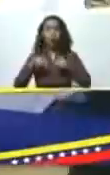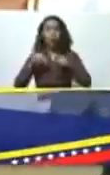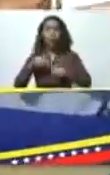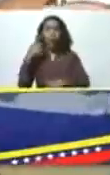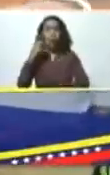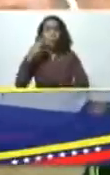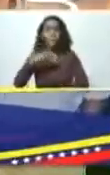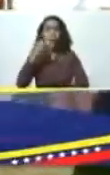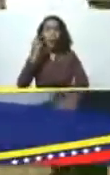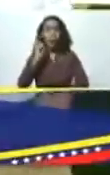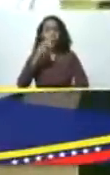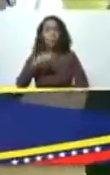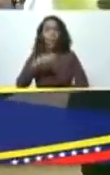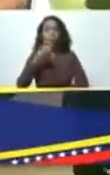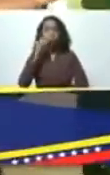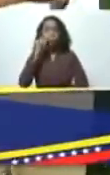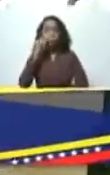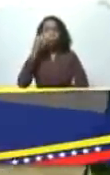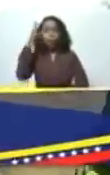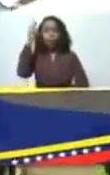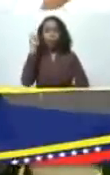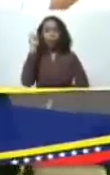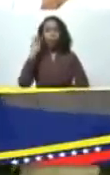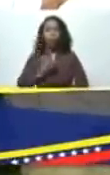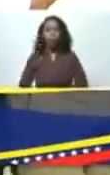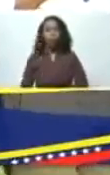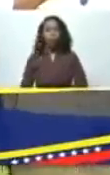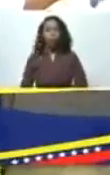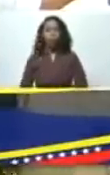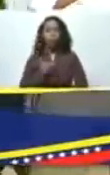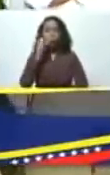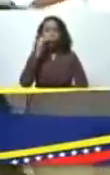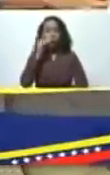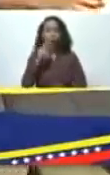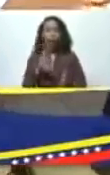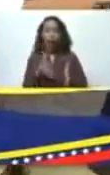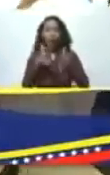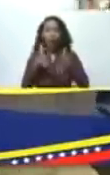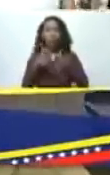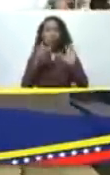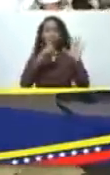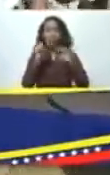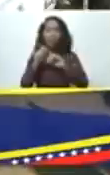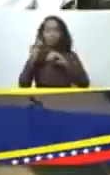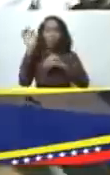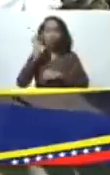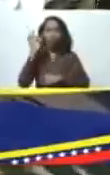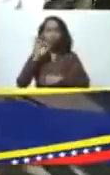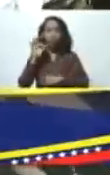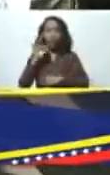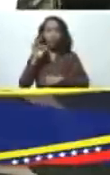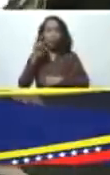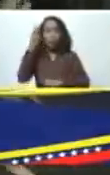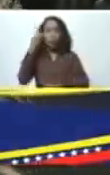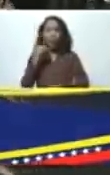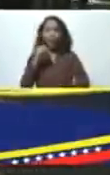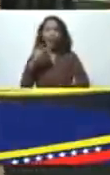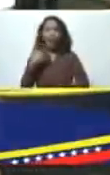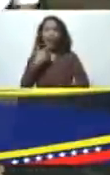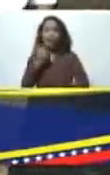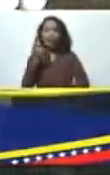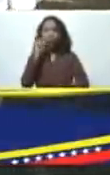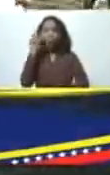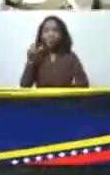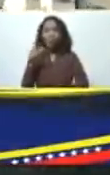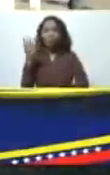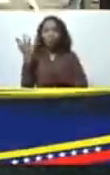Rangel, el hombre de Petare. El hombre que ganó con 60% fue Petare. Correcto. ¿Qué dice Pepe Rangel? ¿Qué